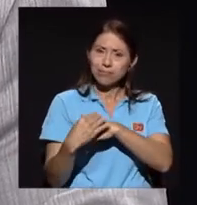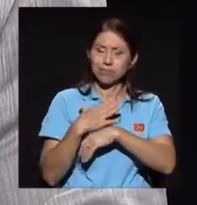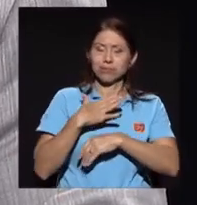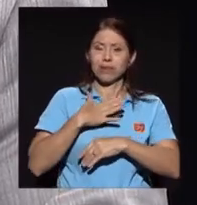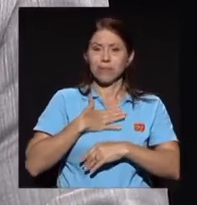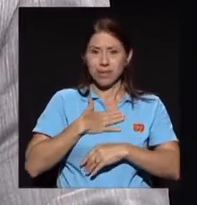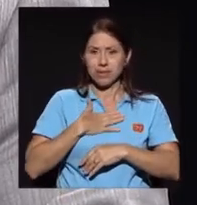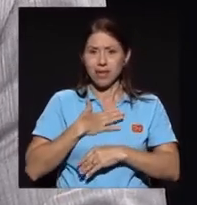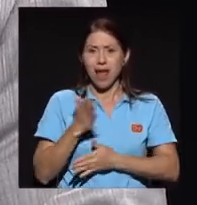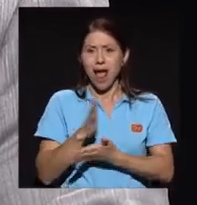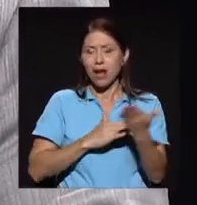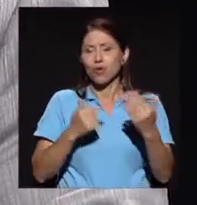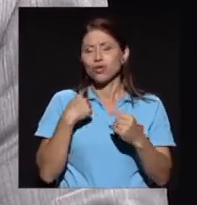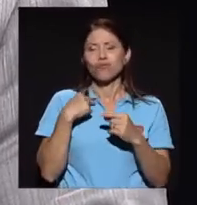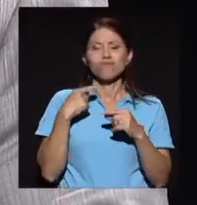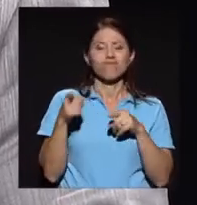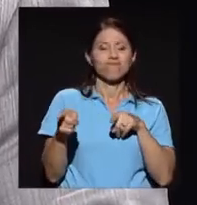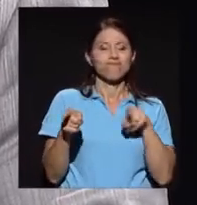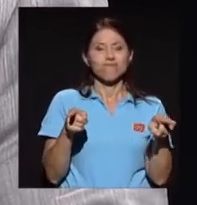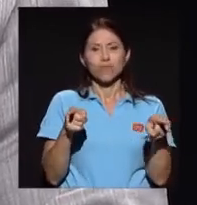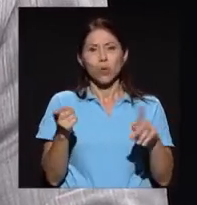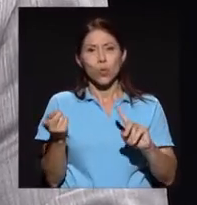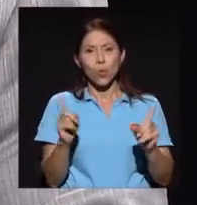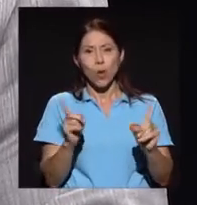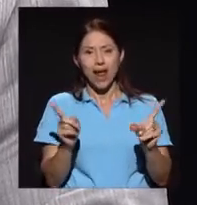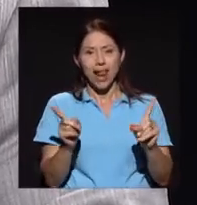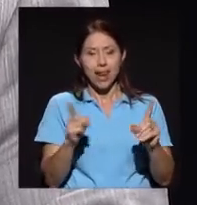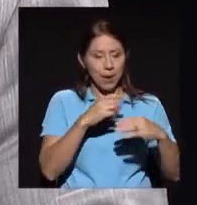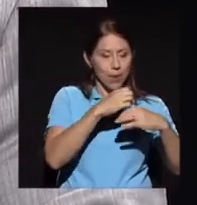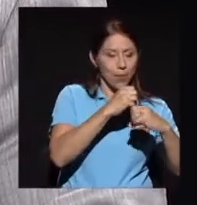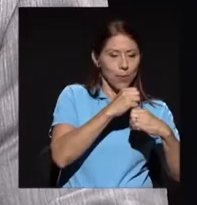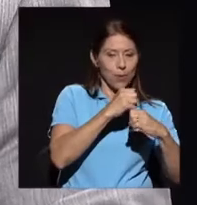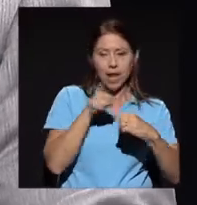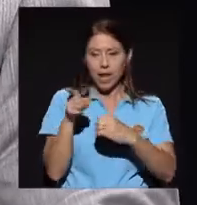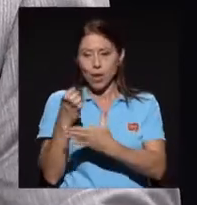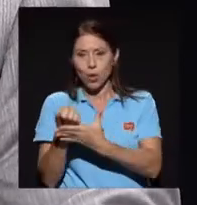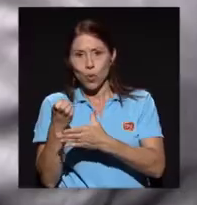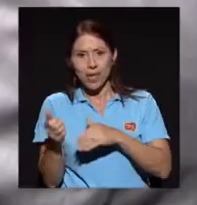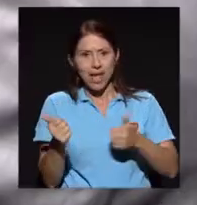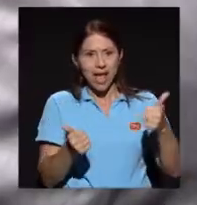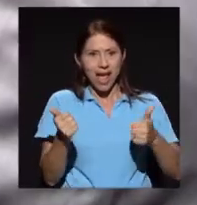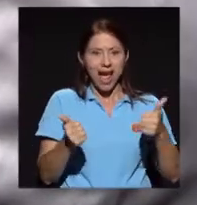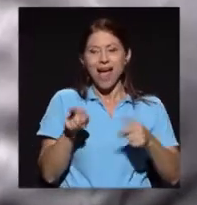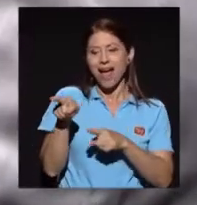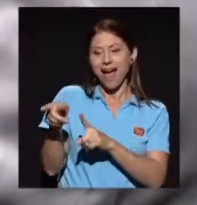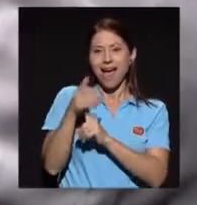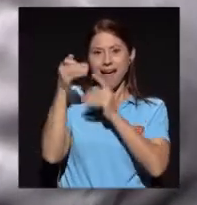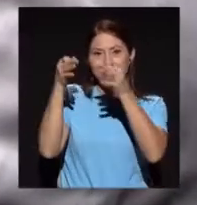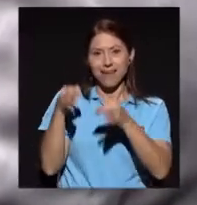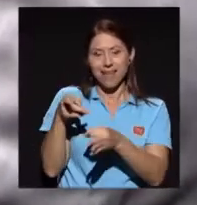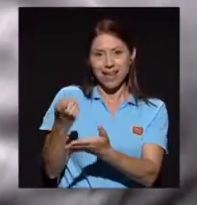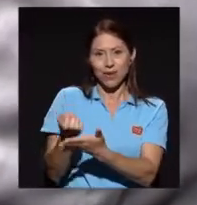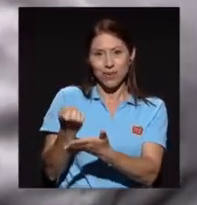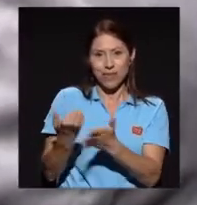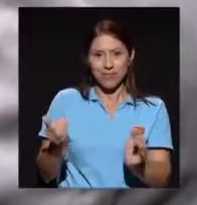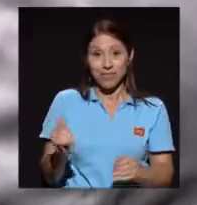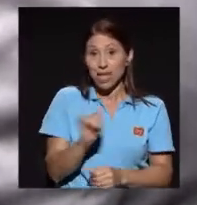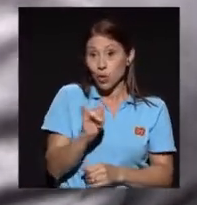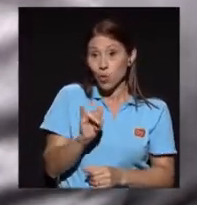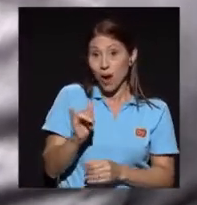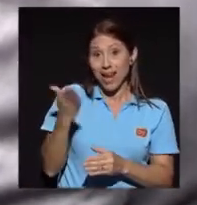que haría que me decidiera por la economía, porque era igual que Gerardo Corrales, que eran buenos amigos, y yo no lo vine a descubrir hasta que